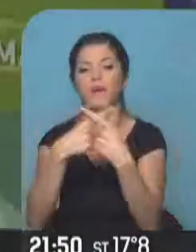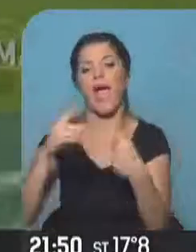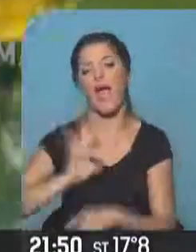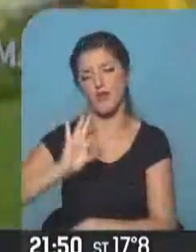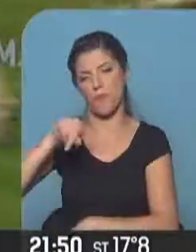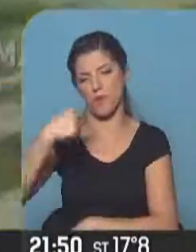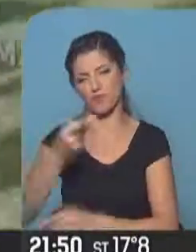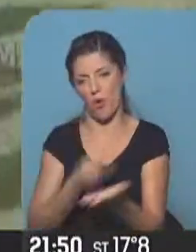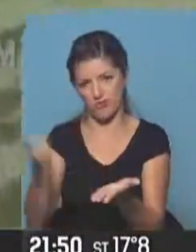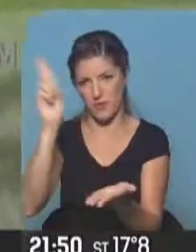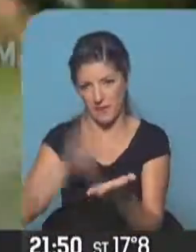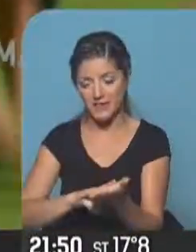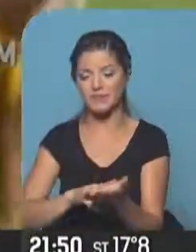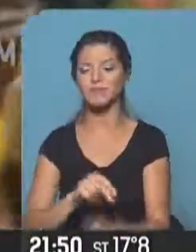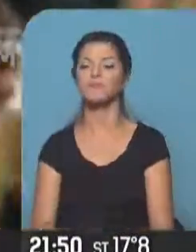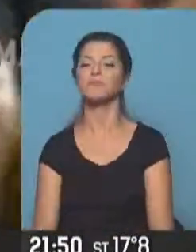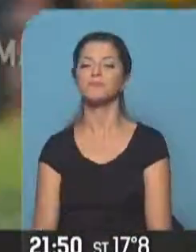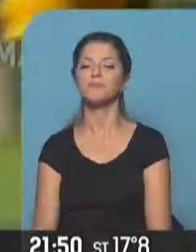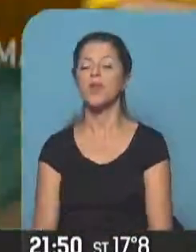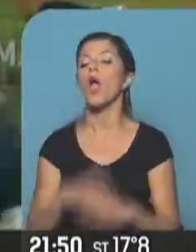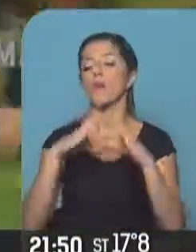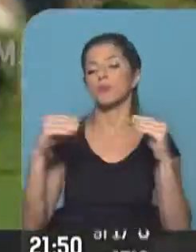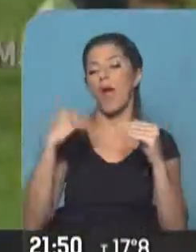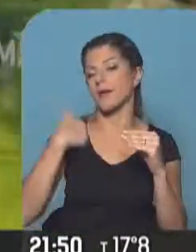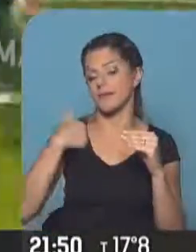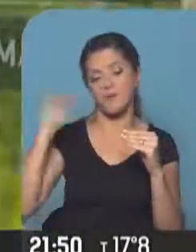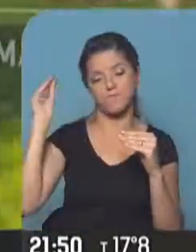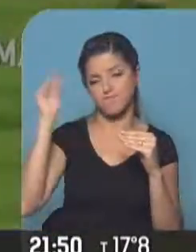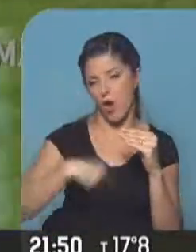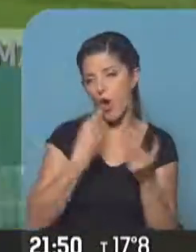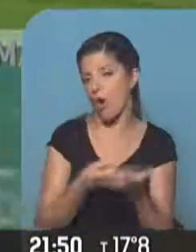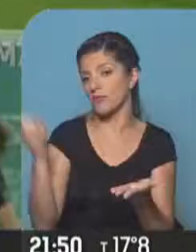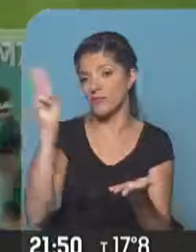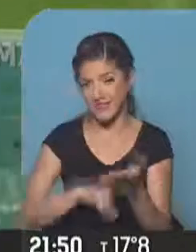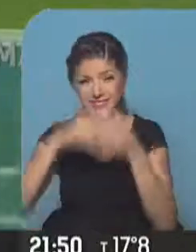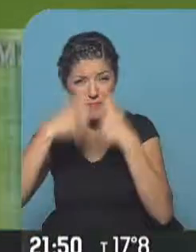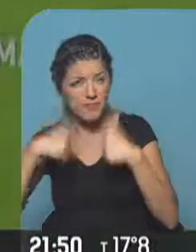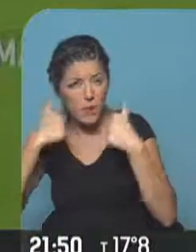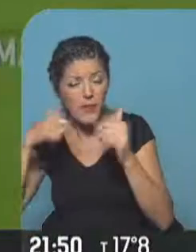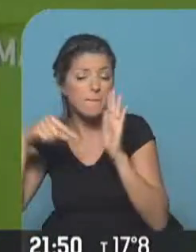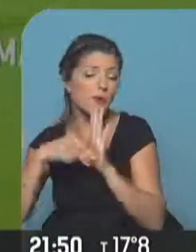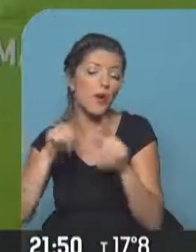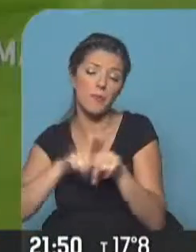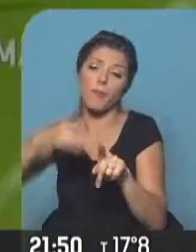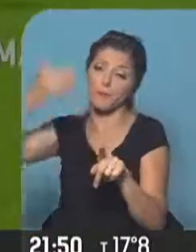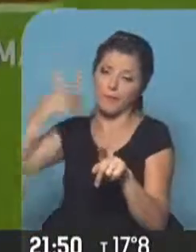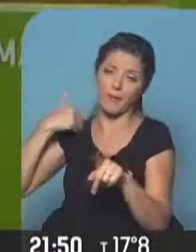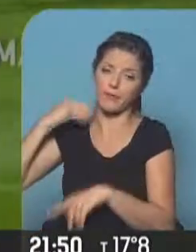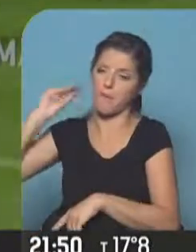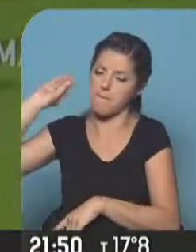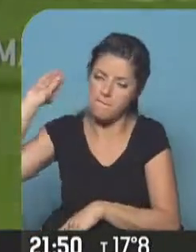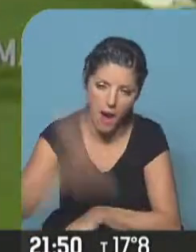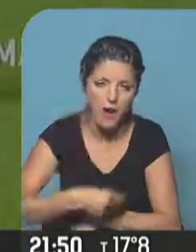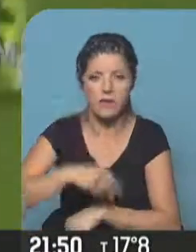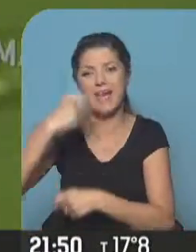viene. Perdieron los Pumas una vez más. Arrancaron bien, pero como les viene pasando últimamente, se cayeron a pedazos en el